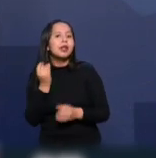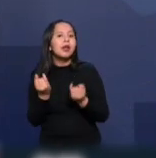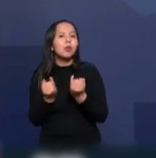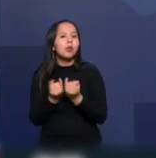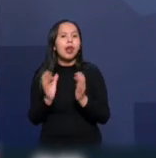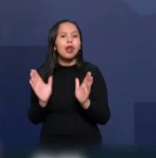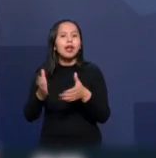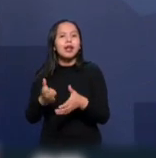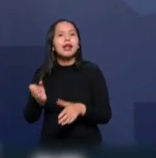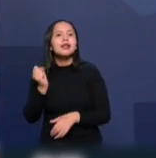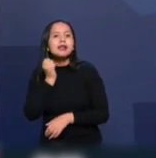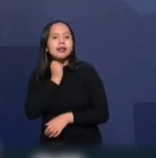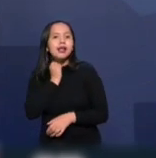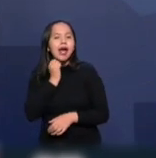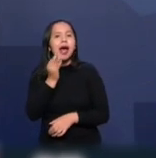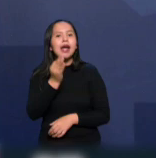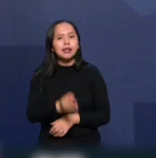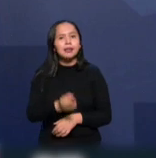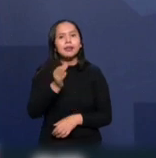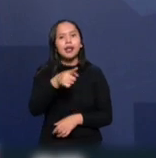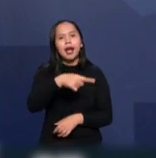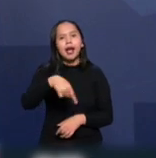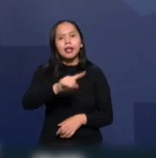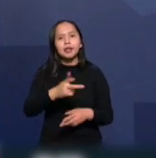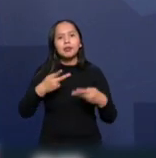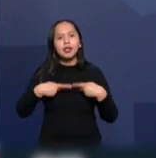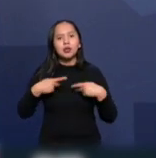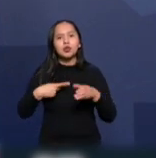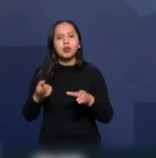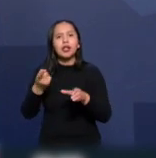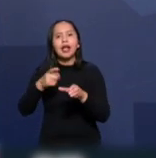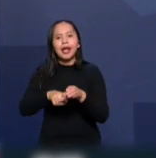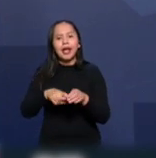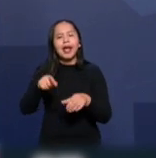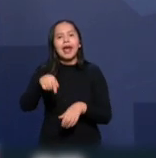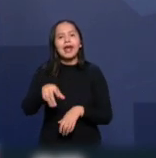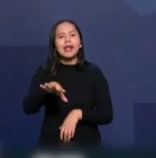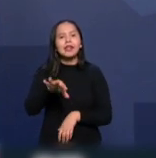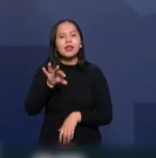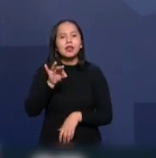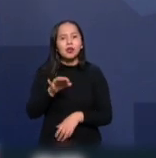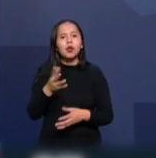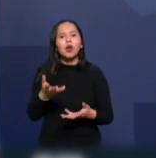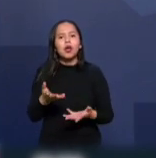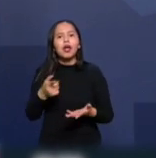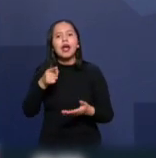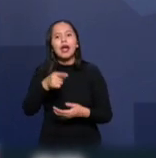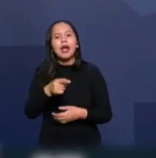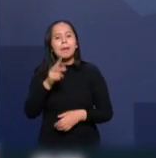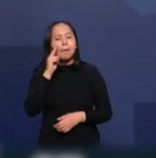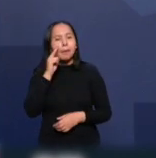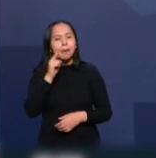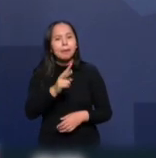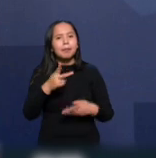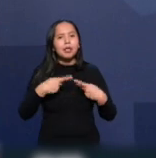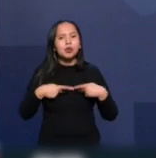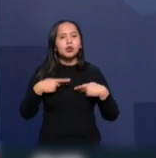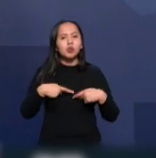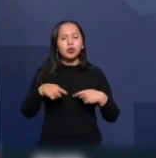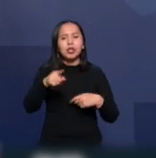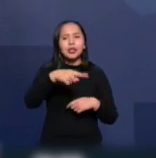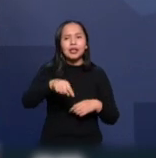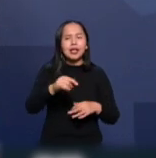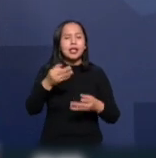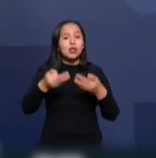a las y al integrante que formarán parte del comité de evaluación que determinará la elegibilidad e idoneidad de aspirantes a los cargos de